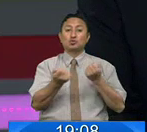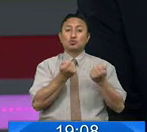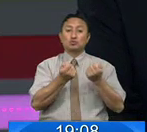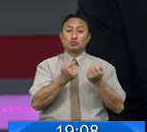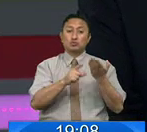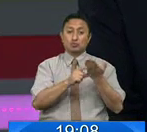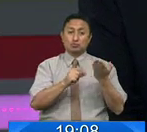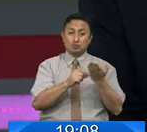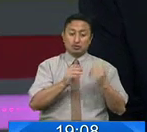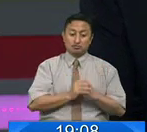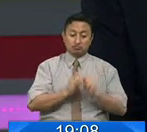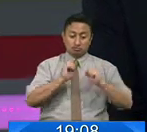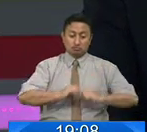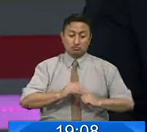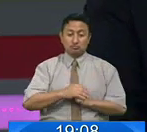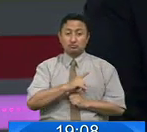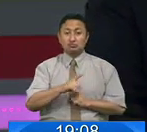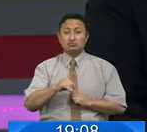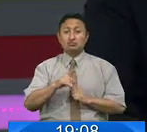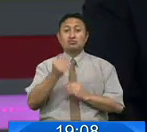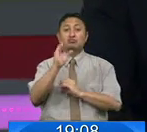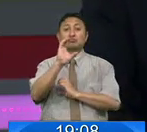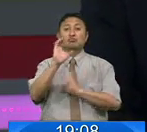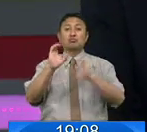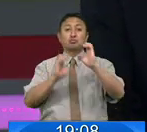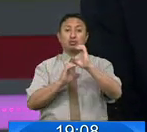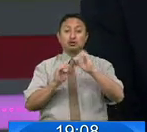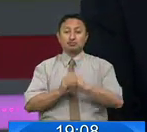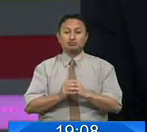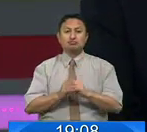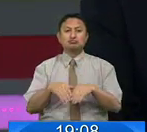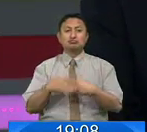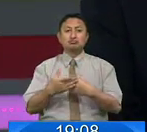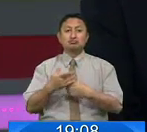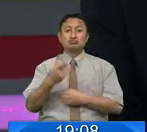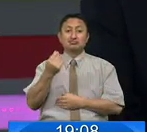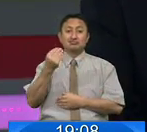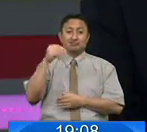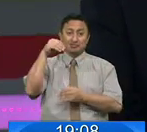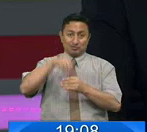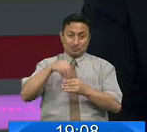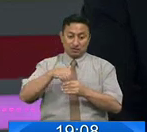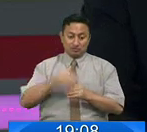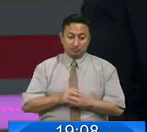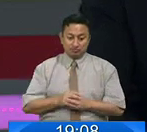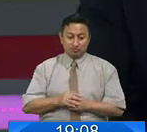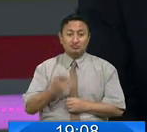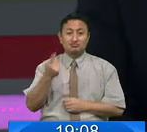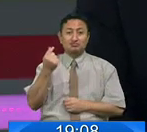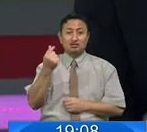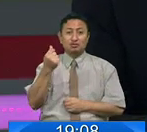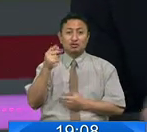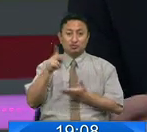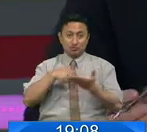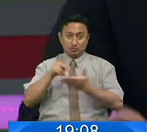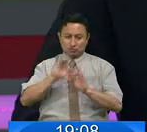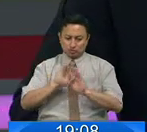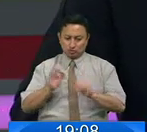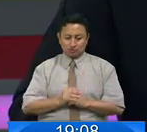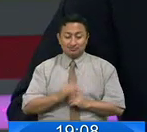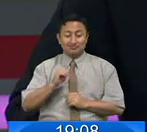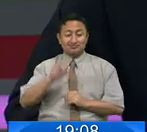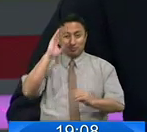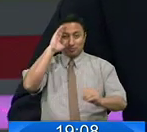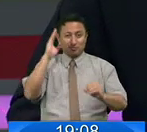financiera aprobó la tarifa para realizar transacciones con la denominada billetera móvil que reemplazaría al dinero electrónico y buscaría también